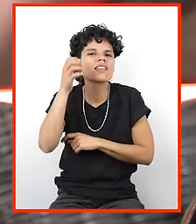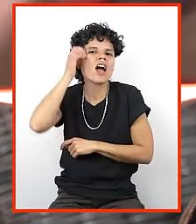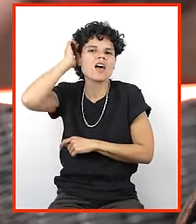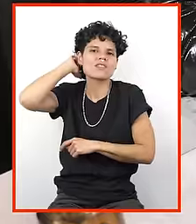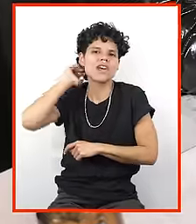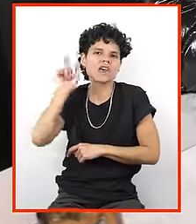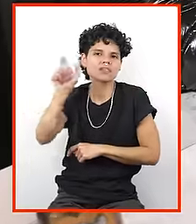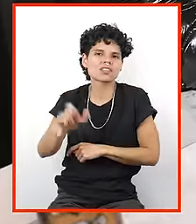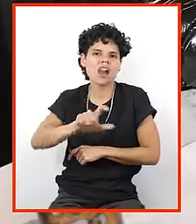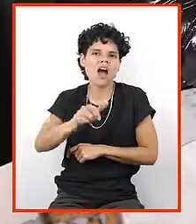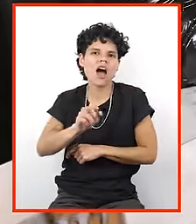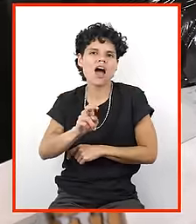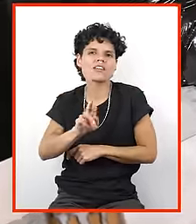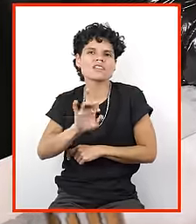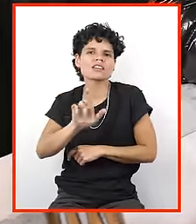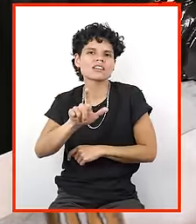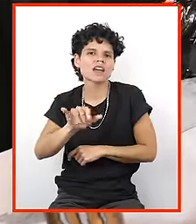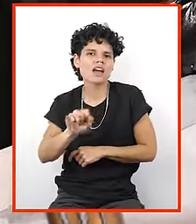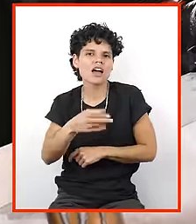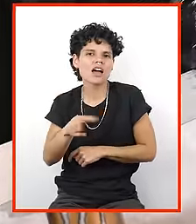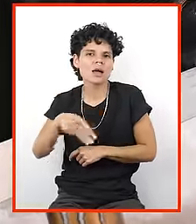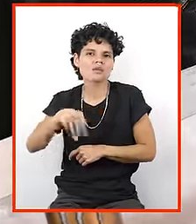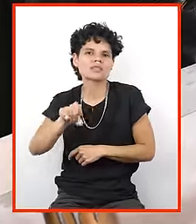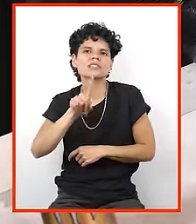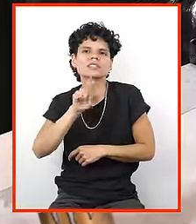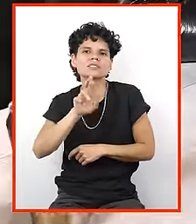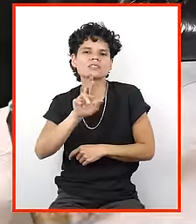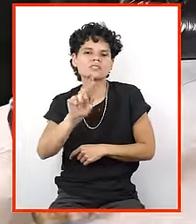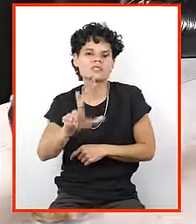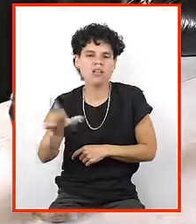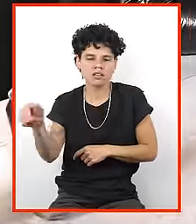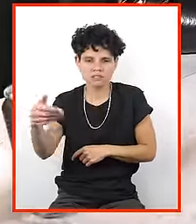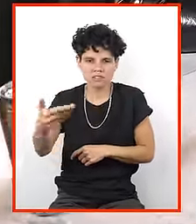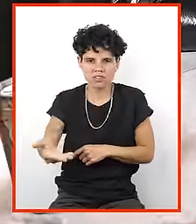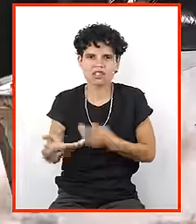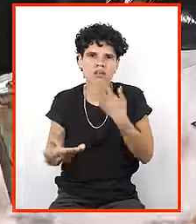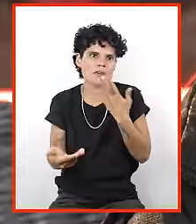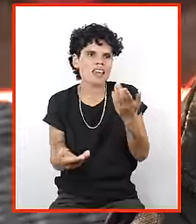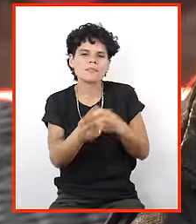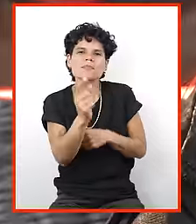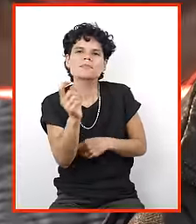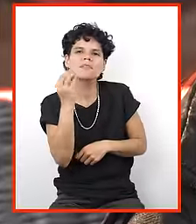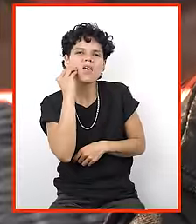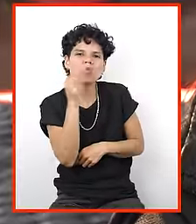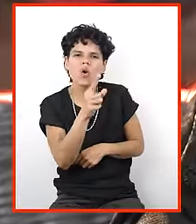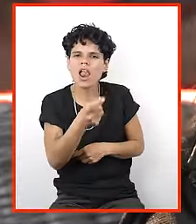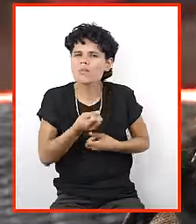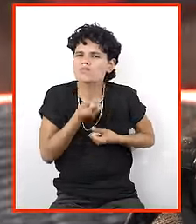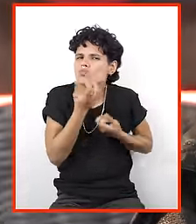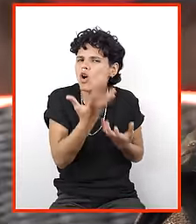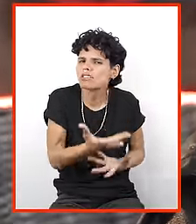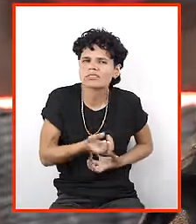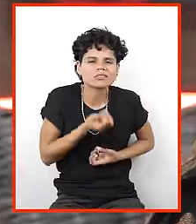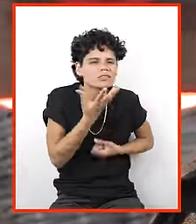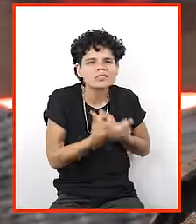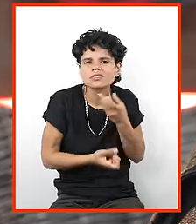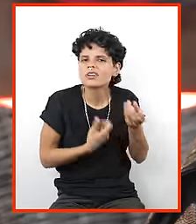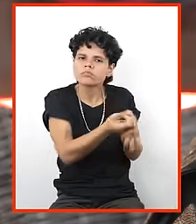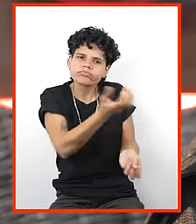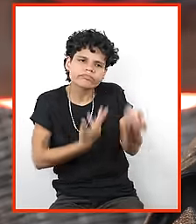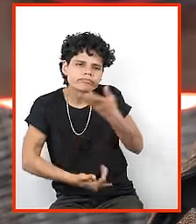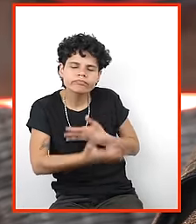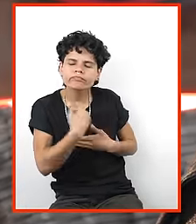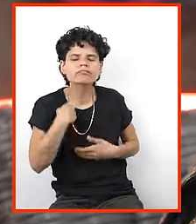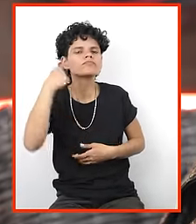Gabriela Mistral, de que todas íbamos a ser reinas. Me cobijé mucho con que mi abuela recitaba muchos poemas y siempre me